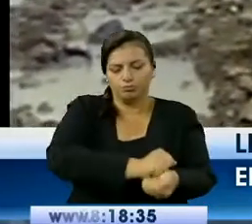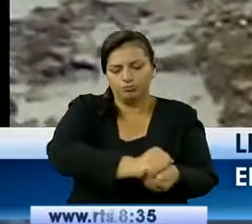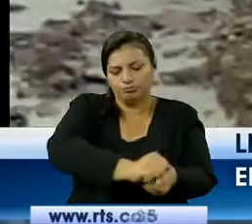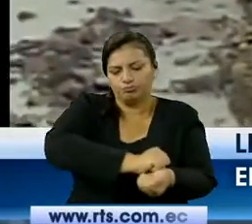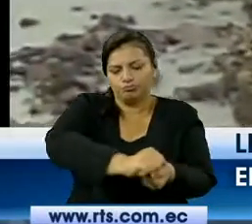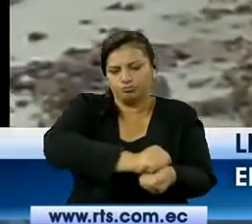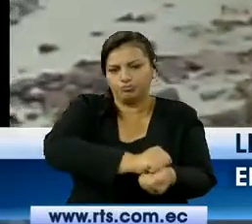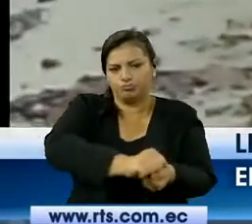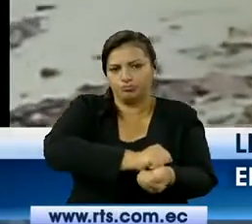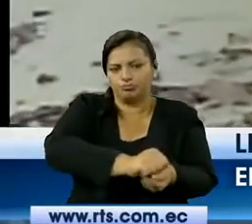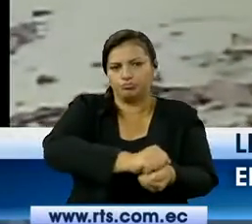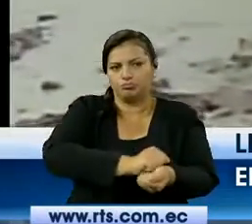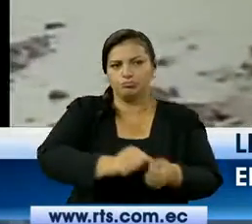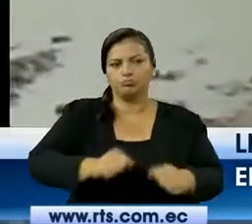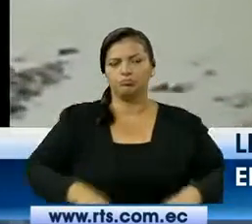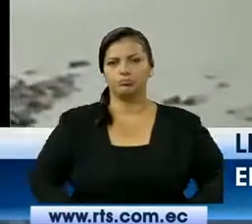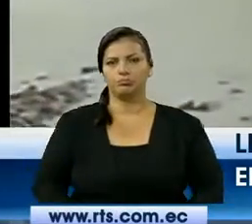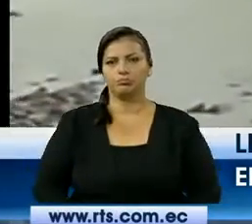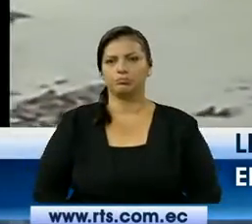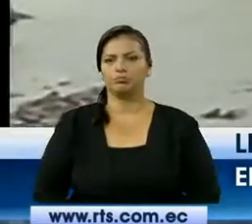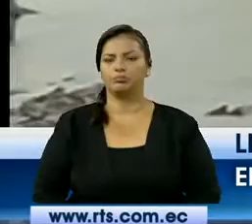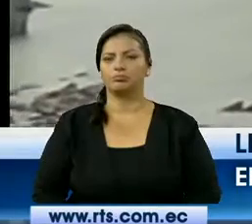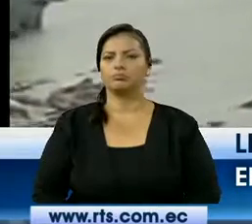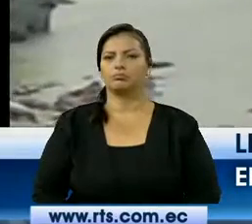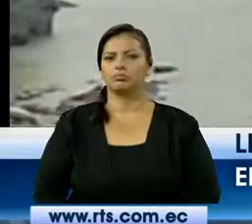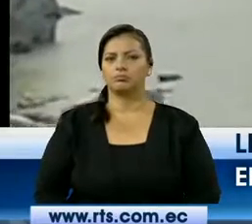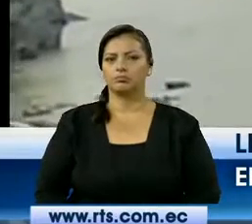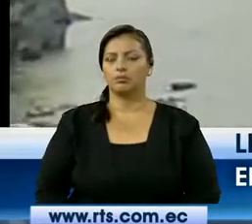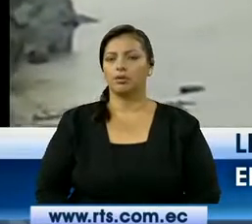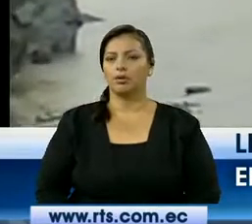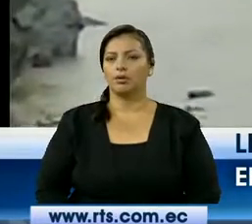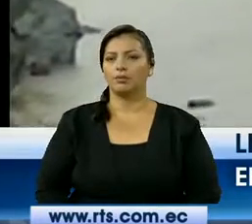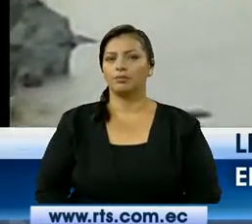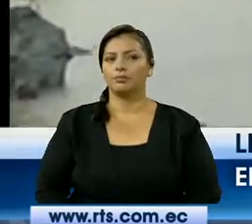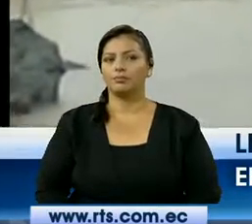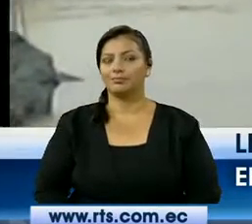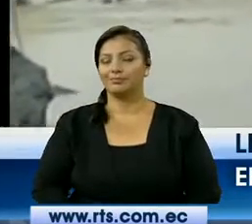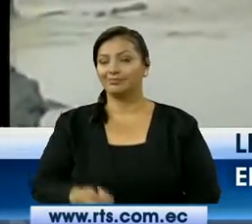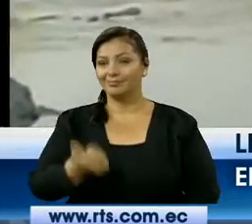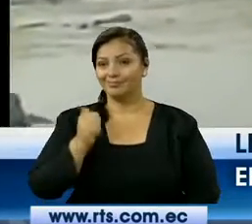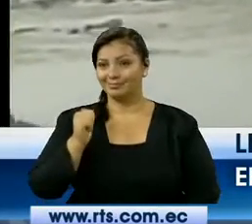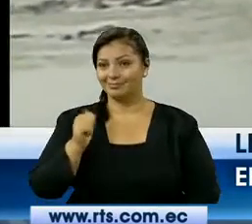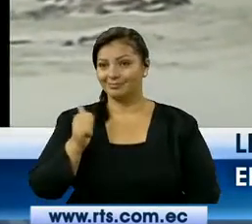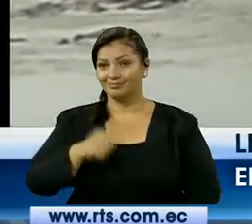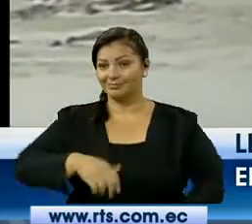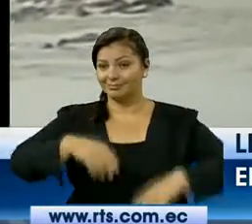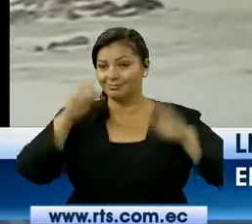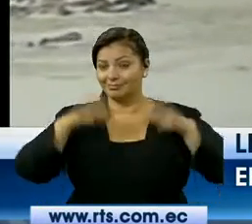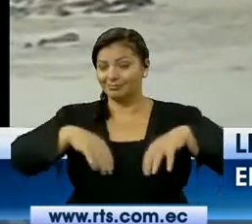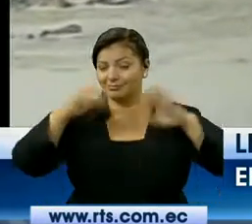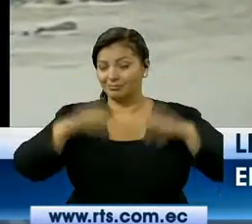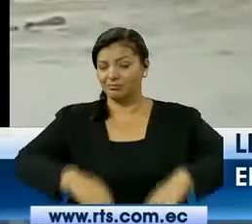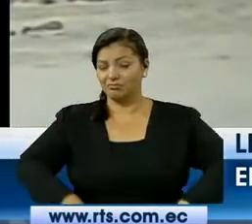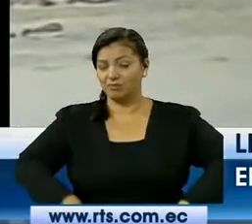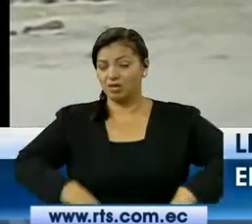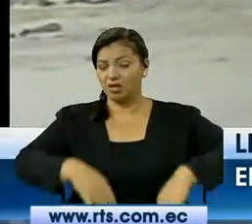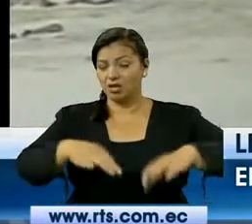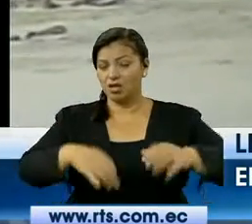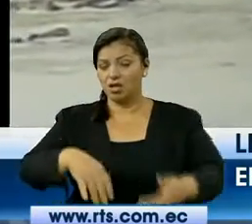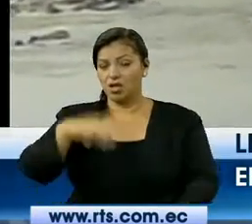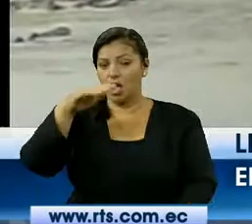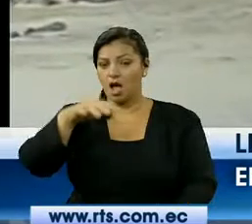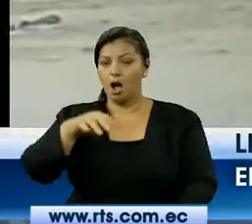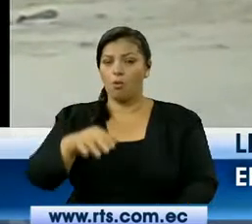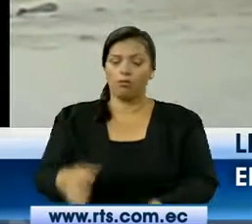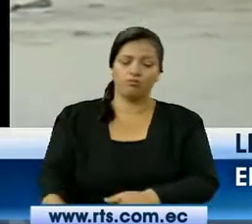tanque más grandecito, pero se lo llevó el día anterior, se lo llevó el tanque y no pudimos salvarlo. Ok, perfecto. Nosotros seguimos por acá, graficando,